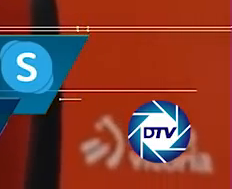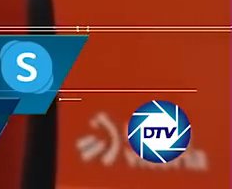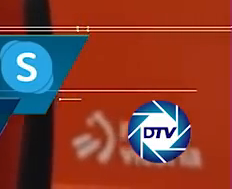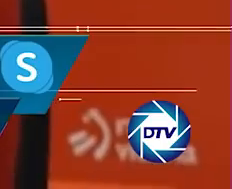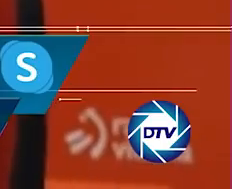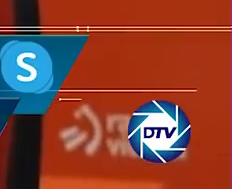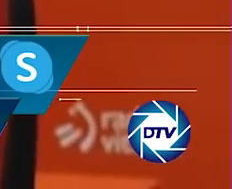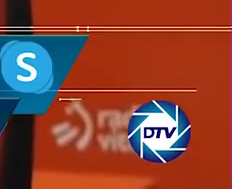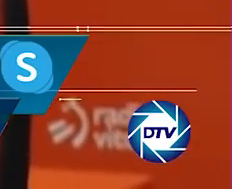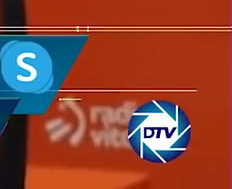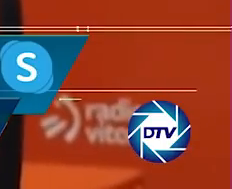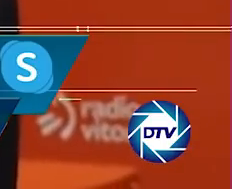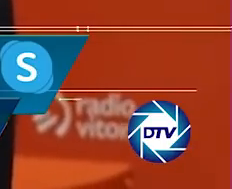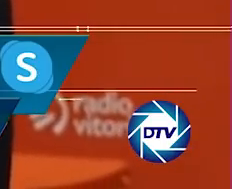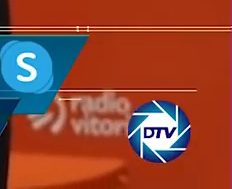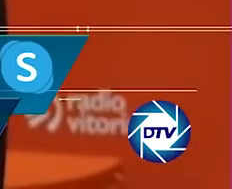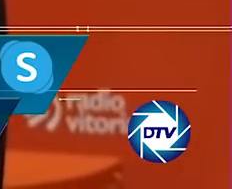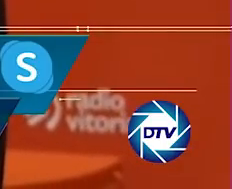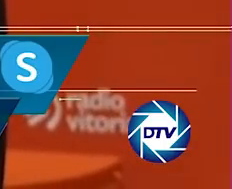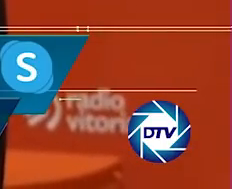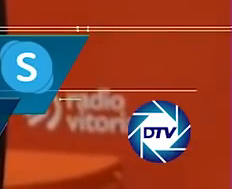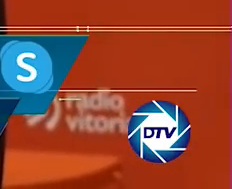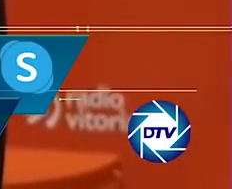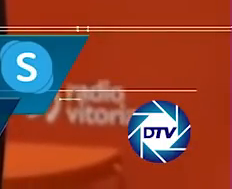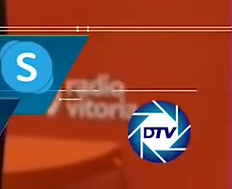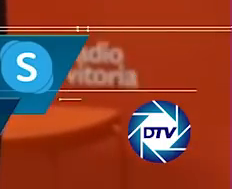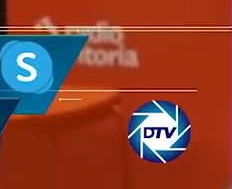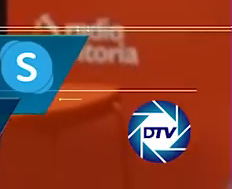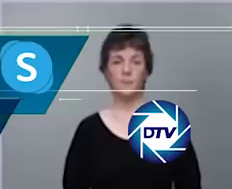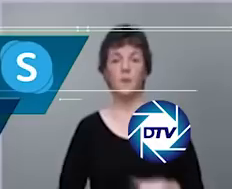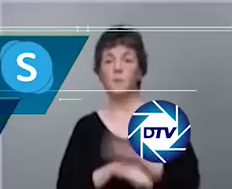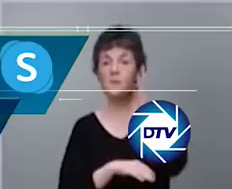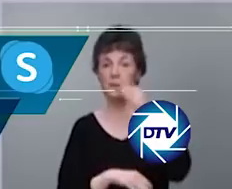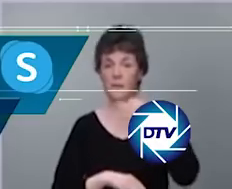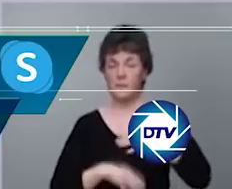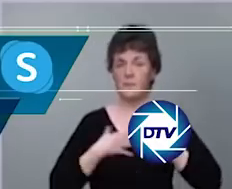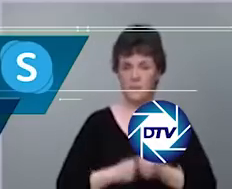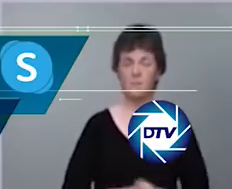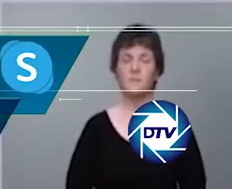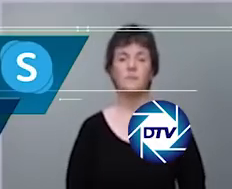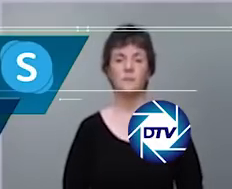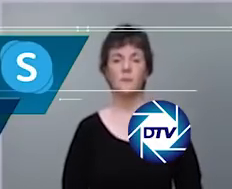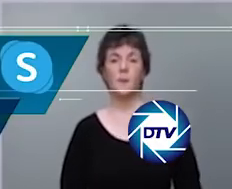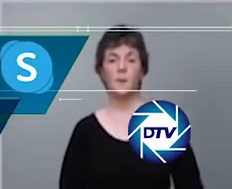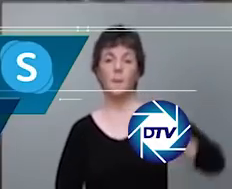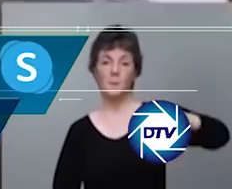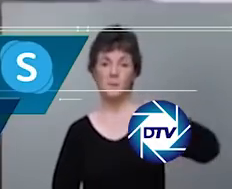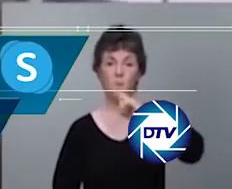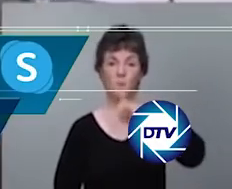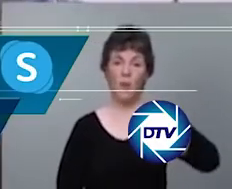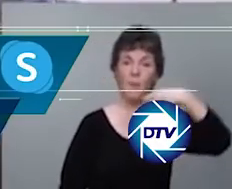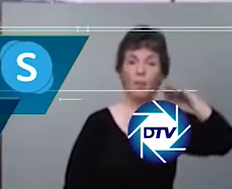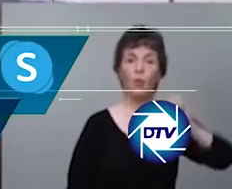importa. Él, como bien dijo la madre de Joseba Pagazo Urtundúa, madre de un socialista asesinado por